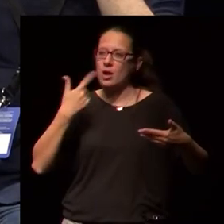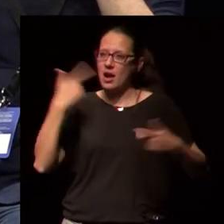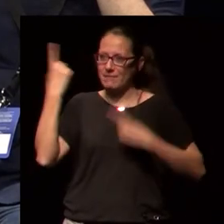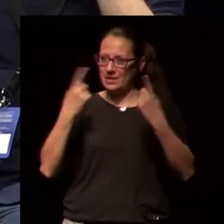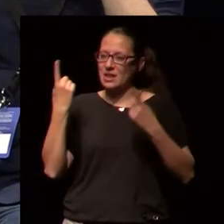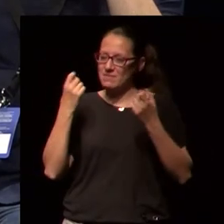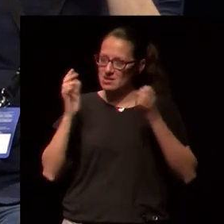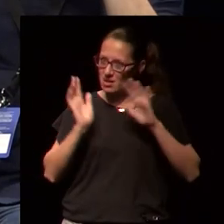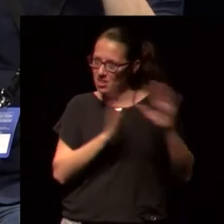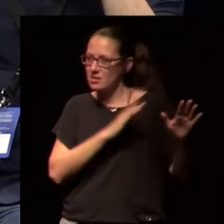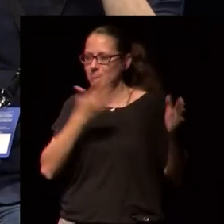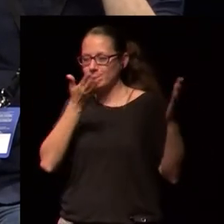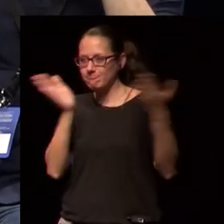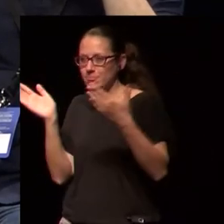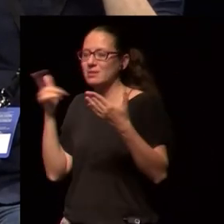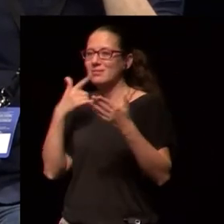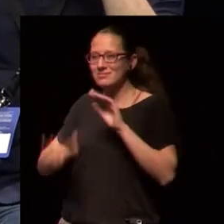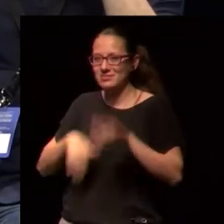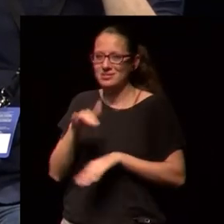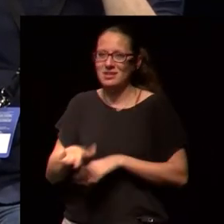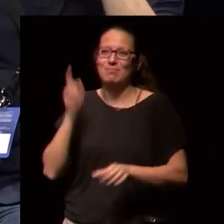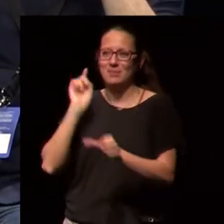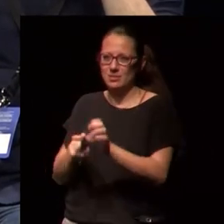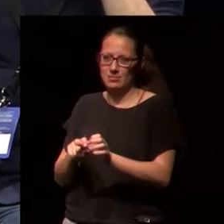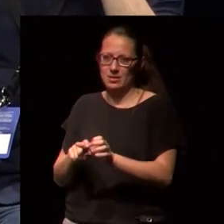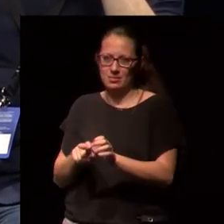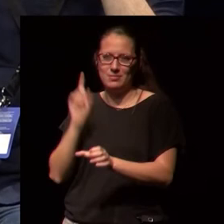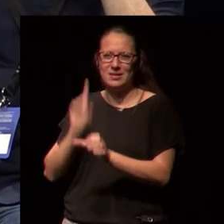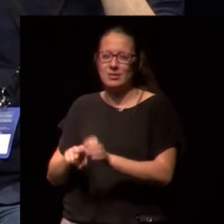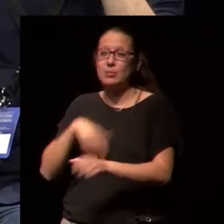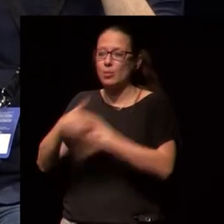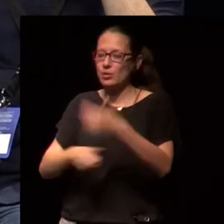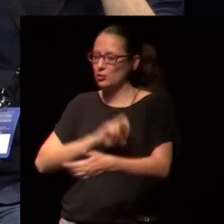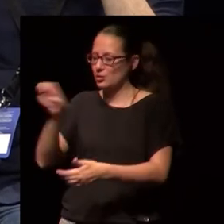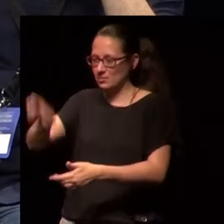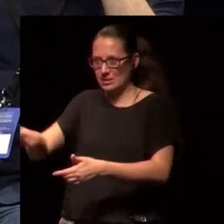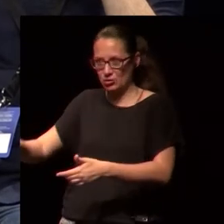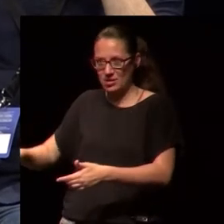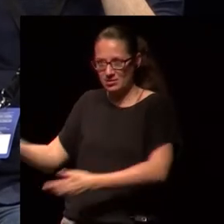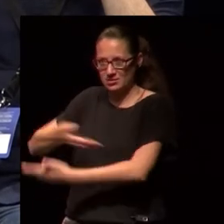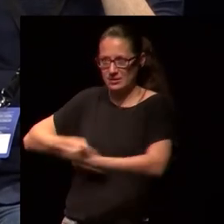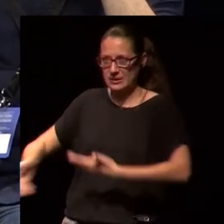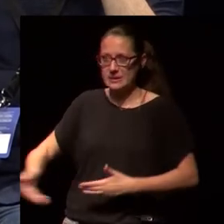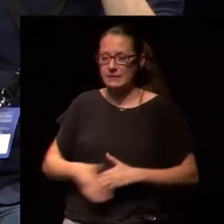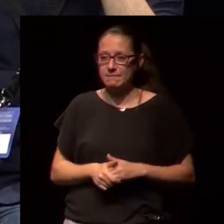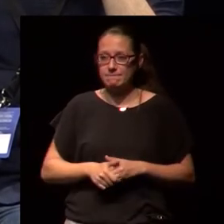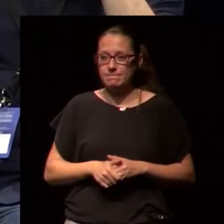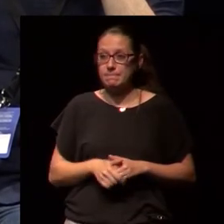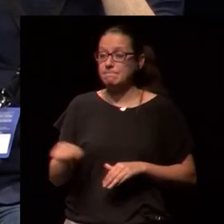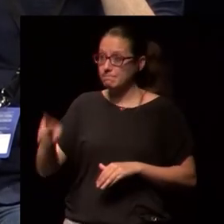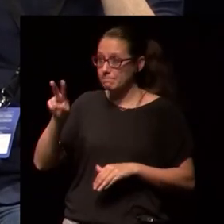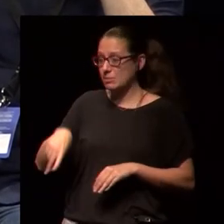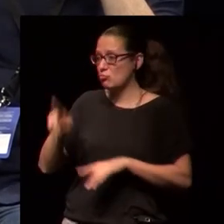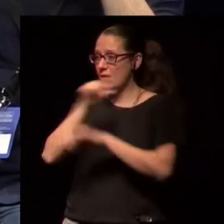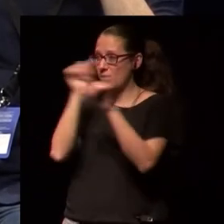atrás, dar un paso hacia adelante y participar en el proceso del otro. Esto también es una forma de plantear